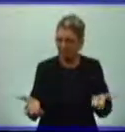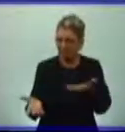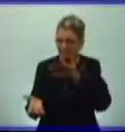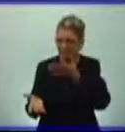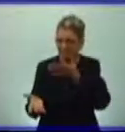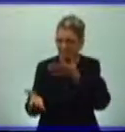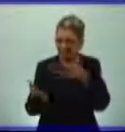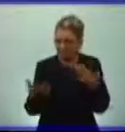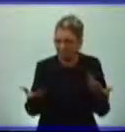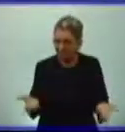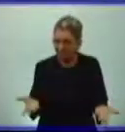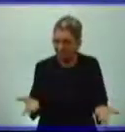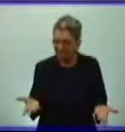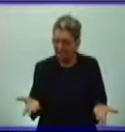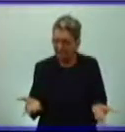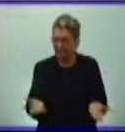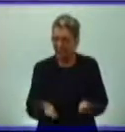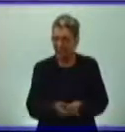forma?